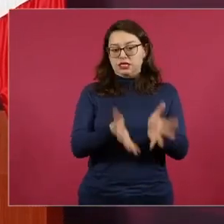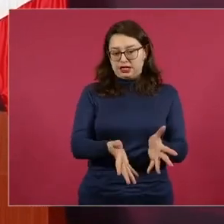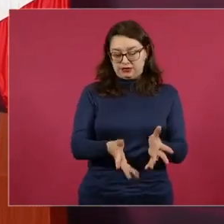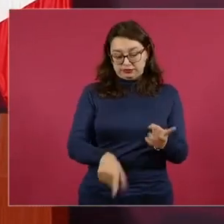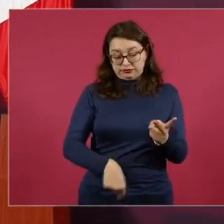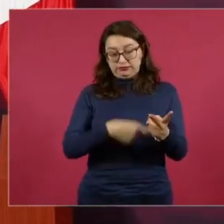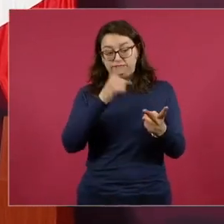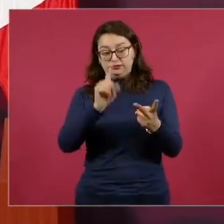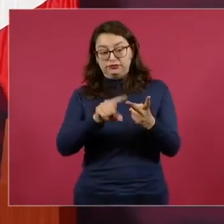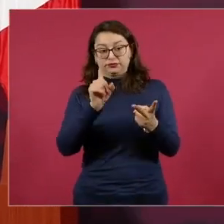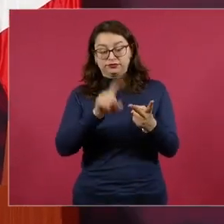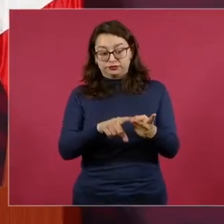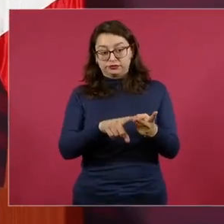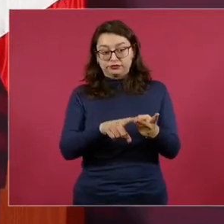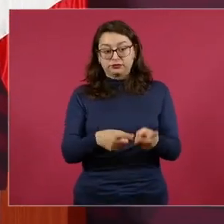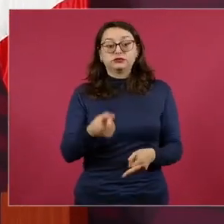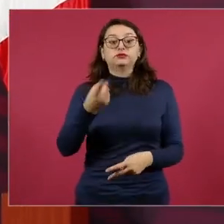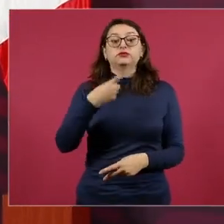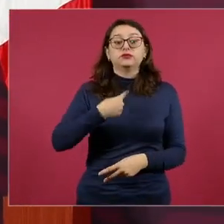vamos nosotros